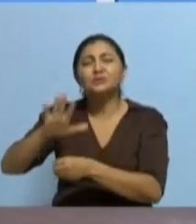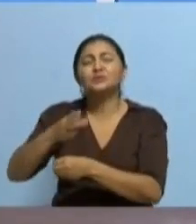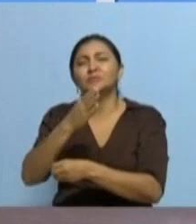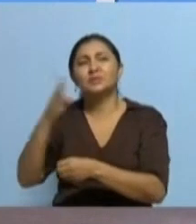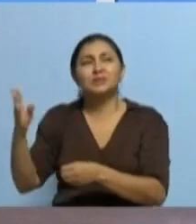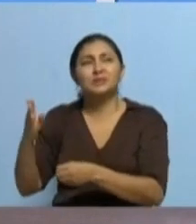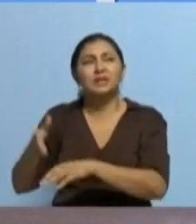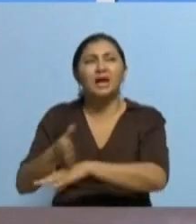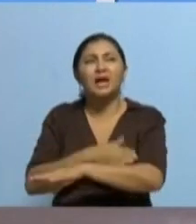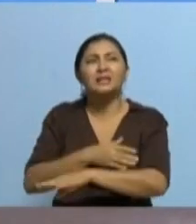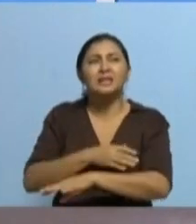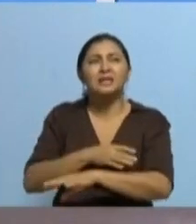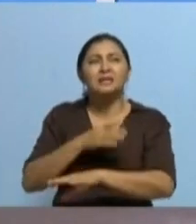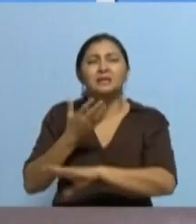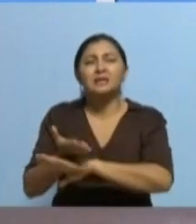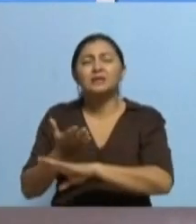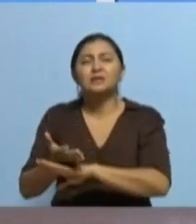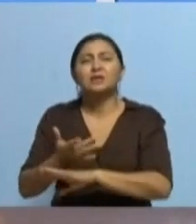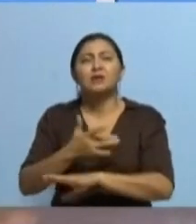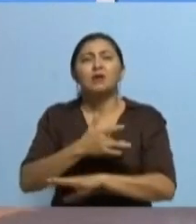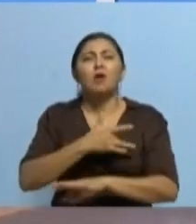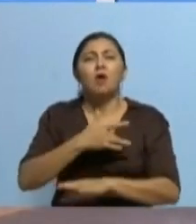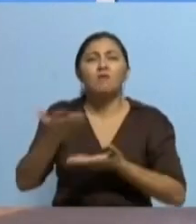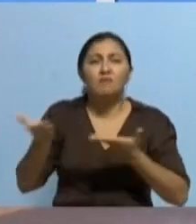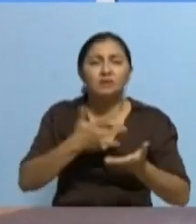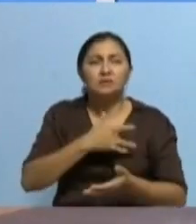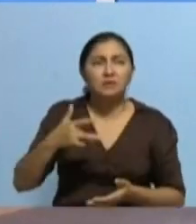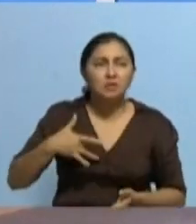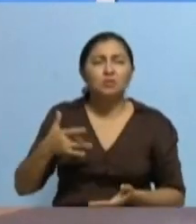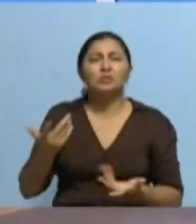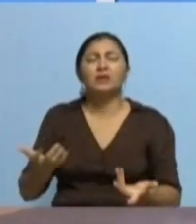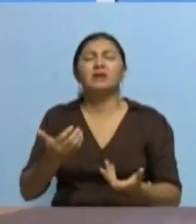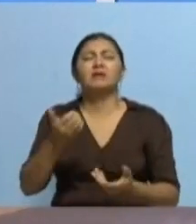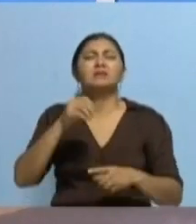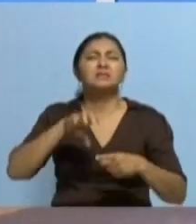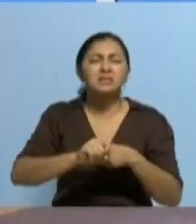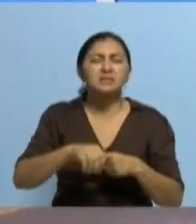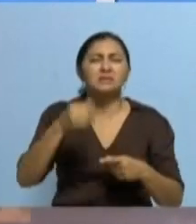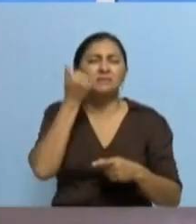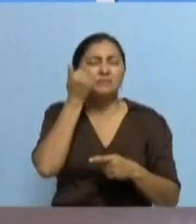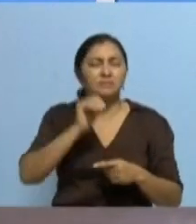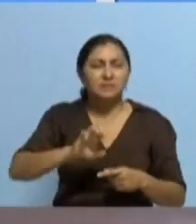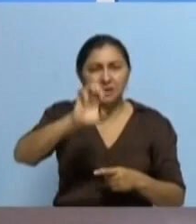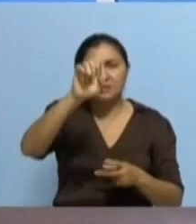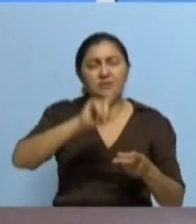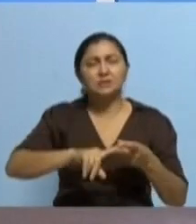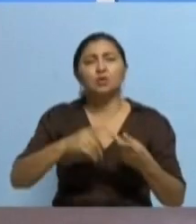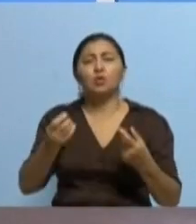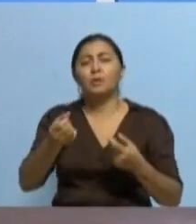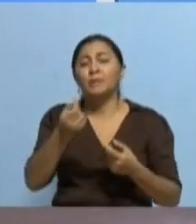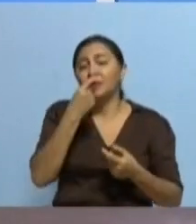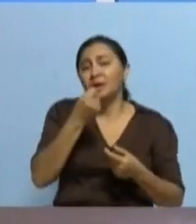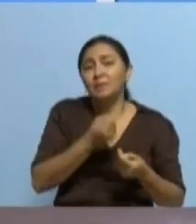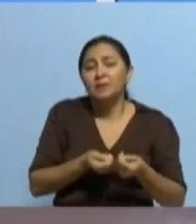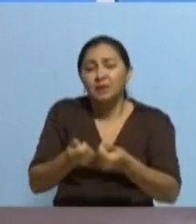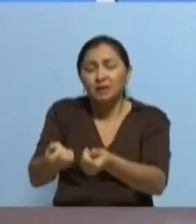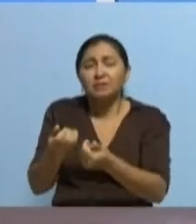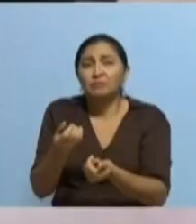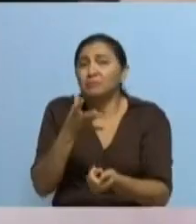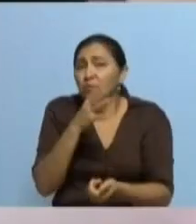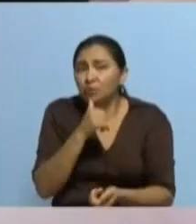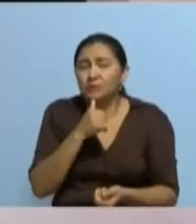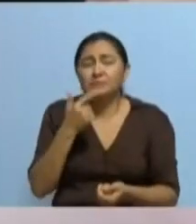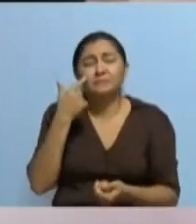distrito, las citas de especialidad para los pacientes oncológicos y la entrega de medicamentos son los problemas que más aquejan a los usuarios en